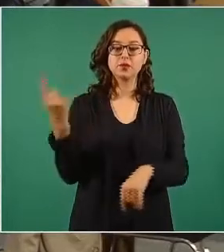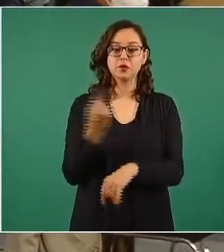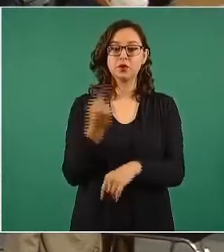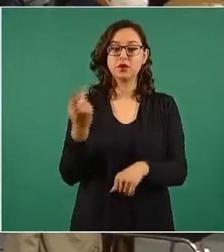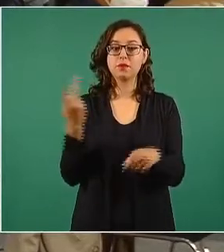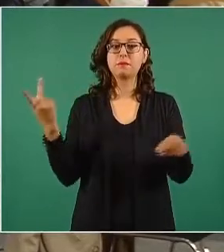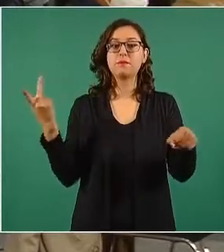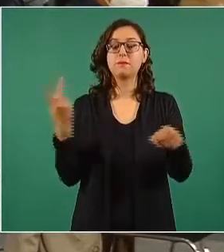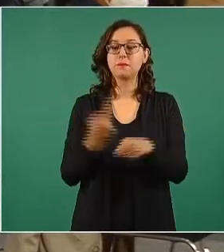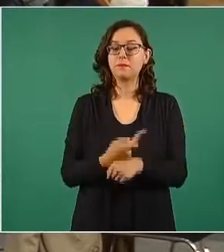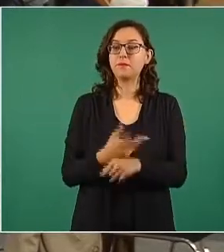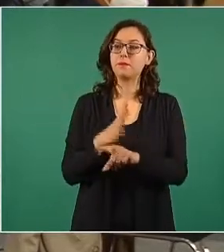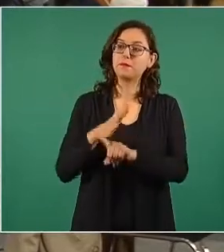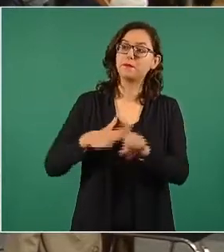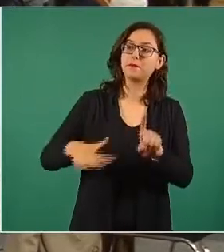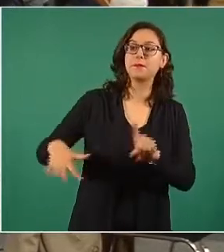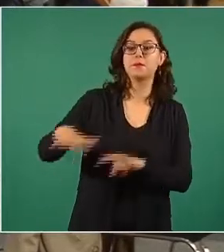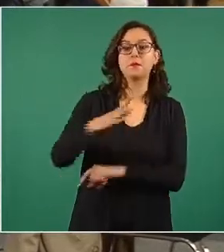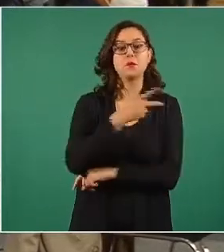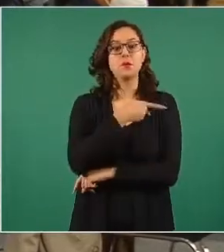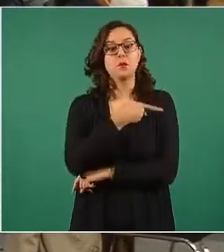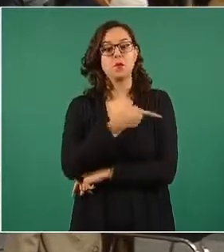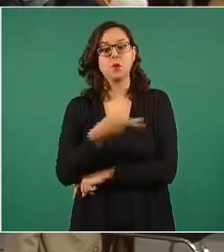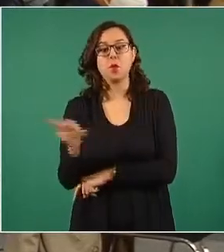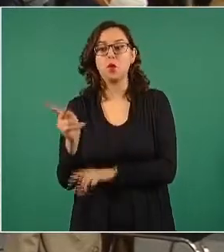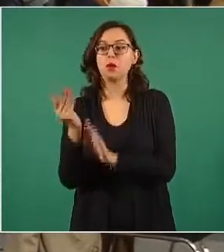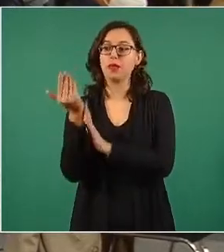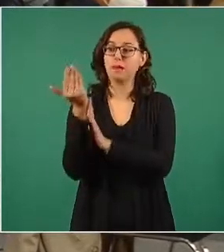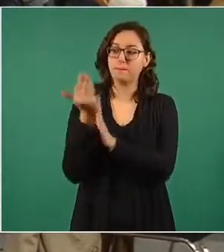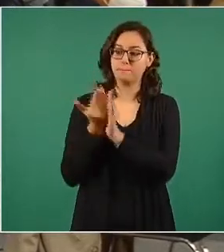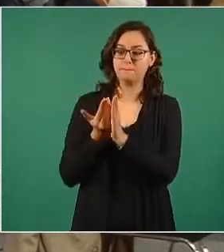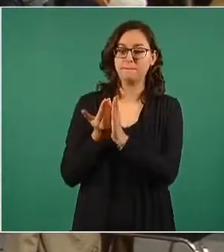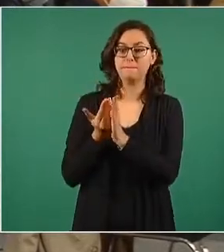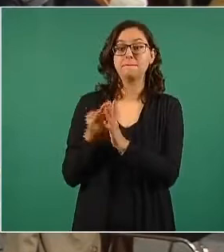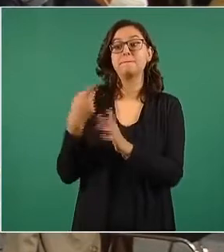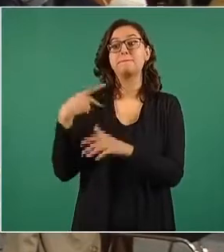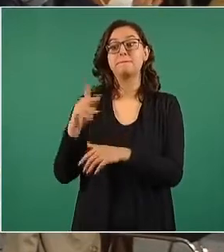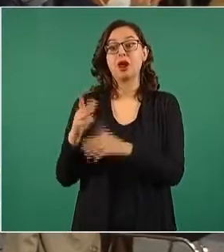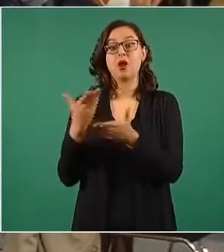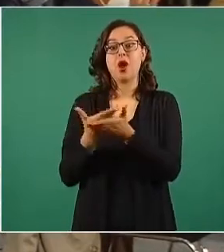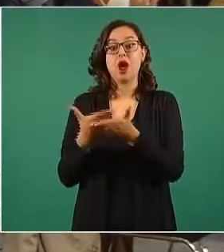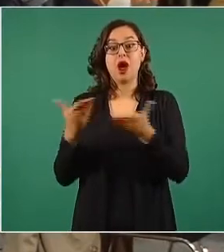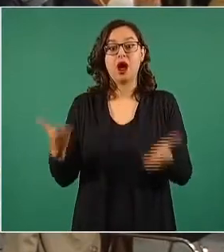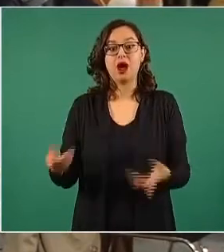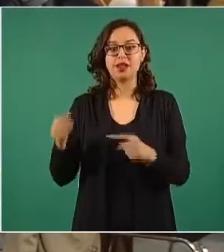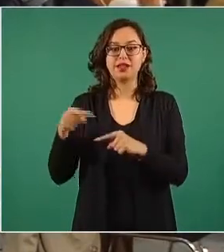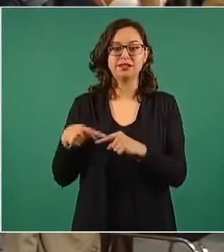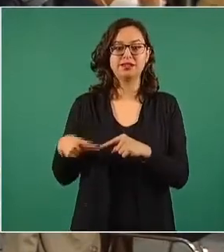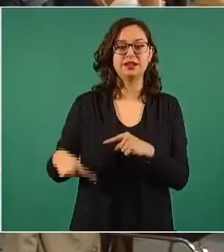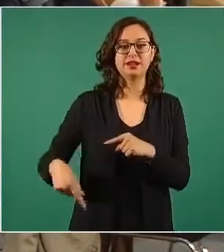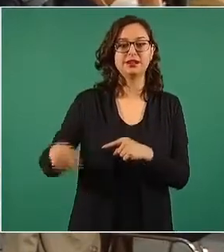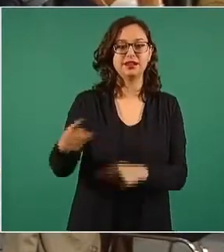en la pobreza de los brasileños, pero este año no les está yendo nada bien.